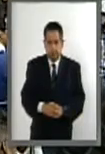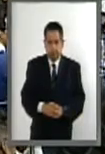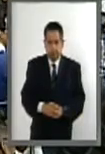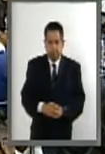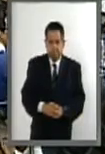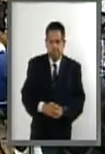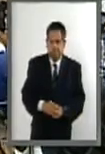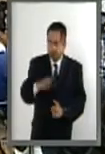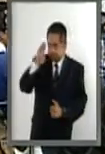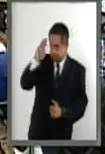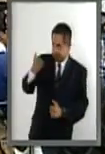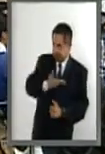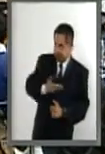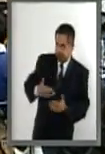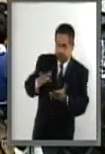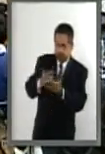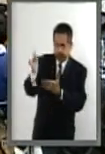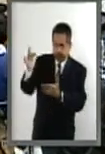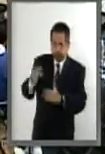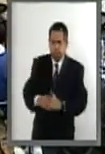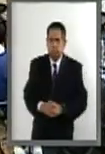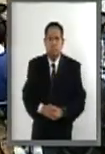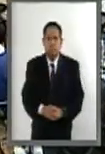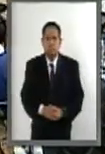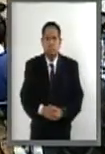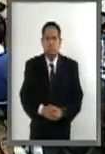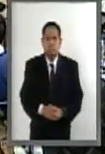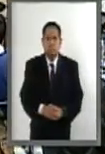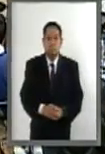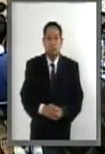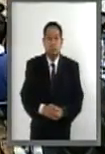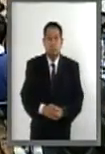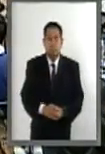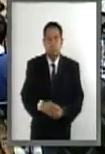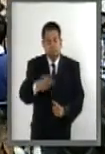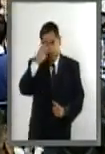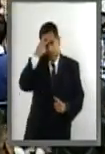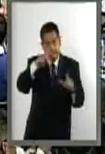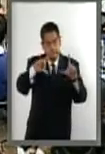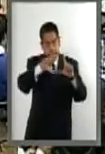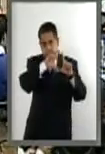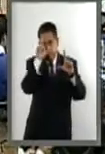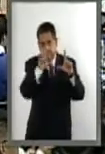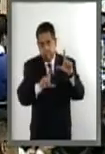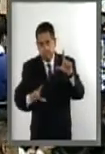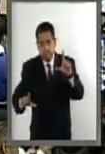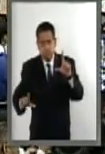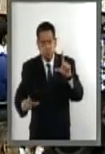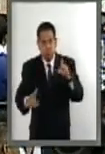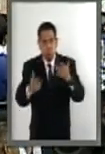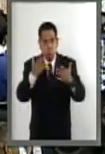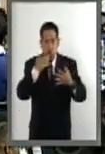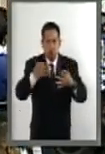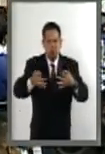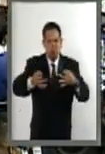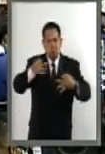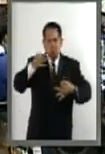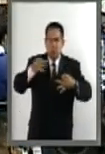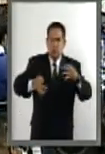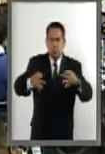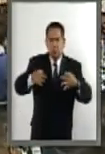Gracias, señor presidente. En México no contamos con un tribunal